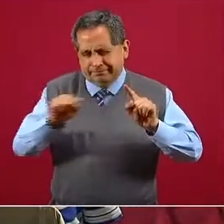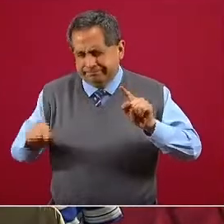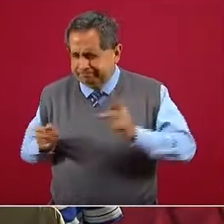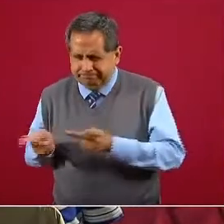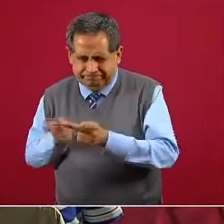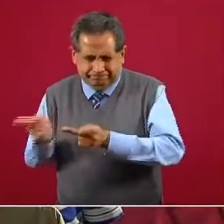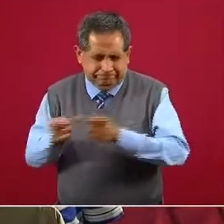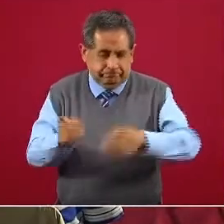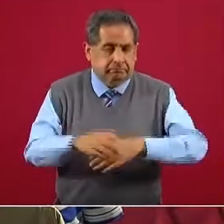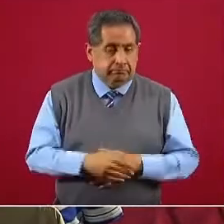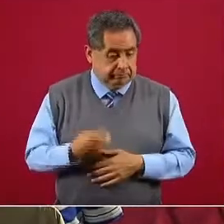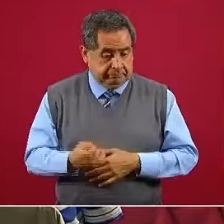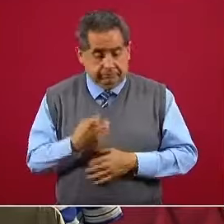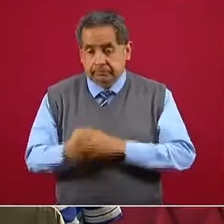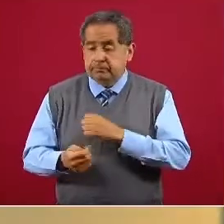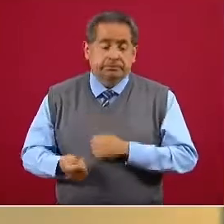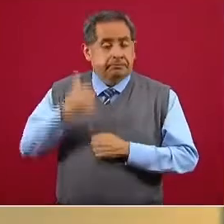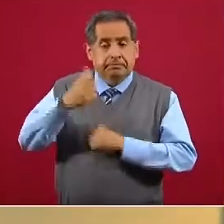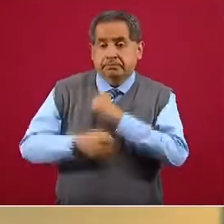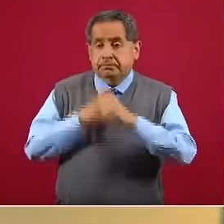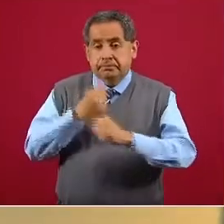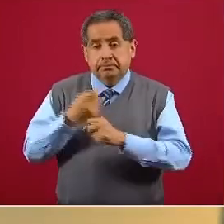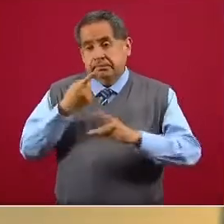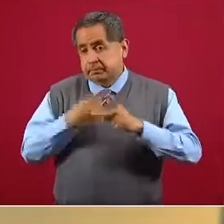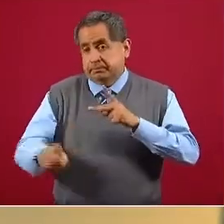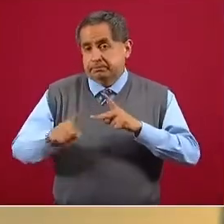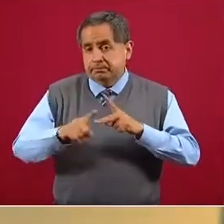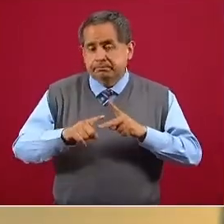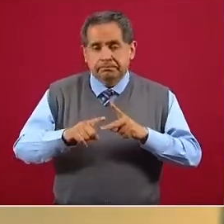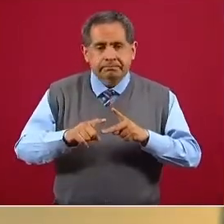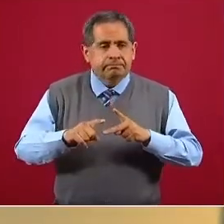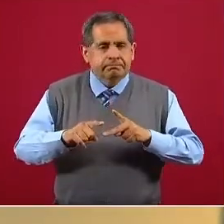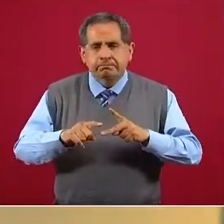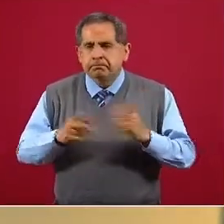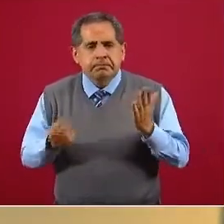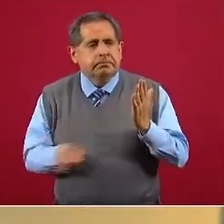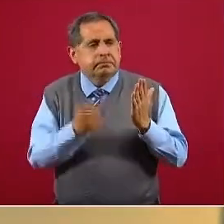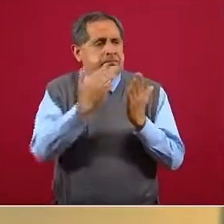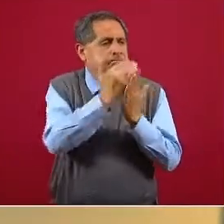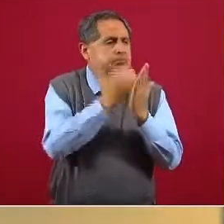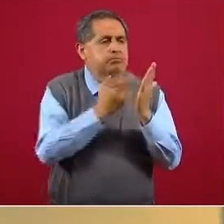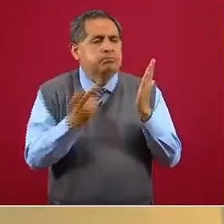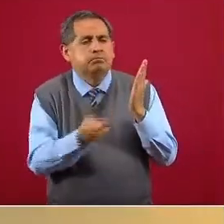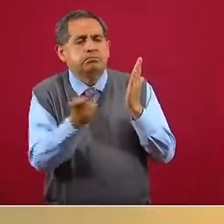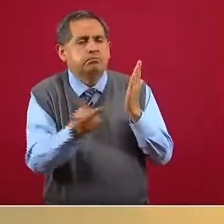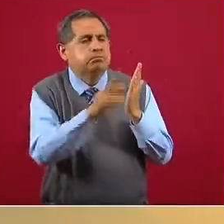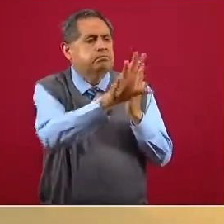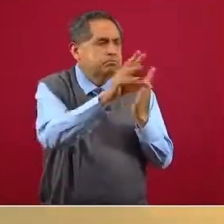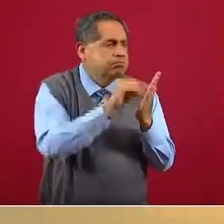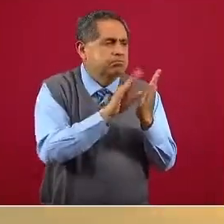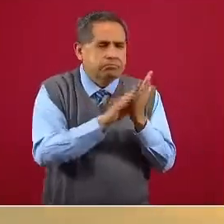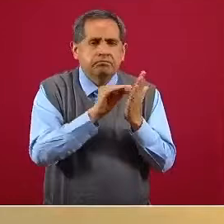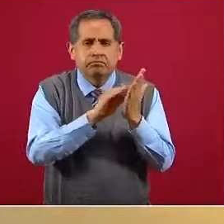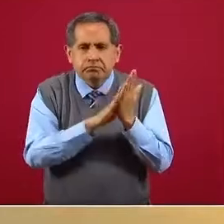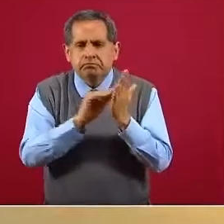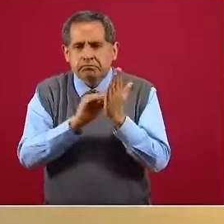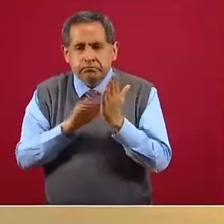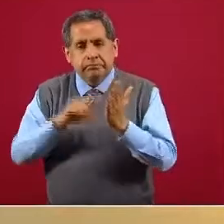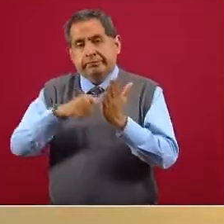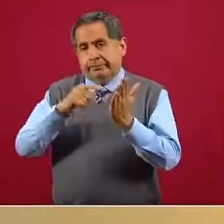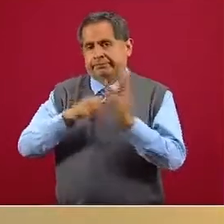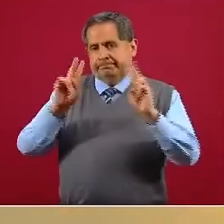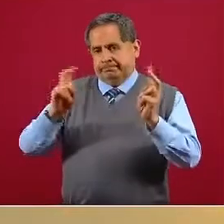Este será el primer año que llevamos a cabo la ENSANUD continua, que va a tener un componente muy fuerte de